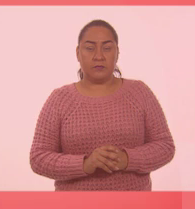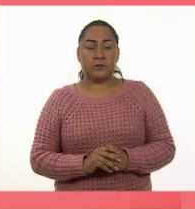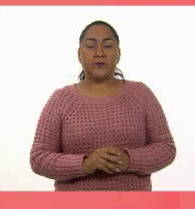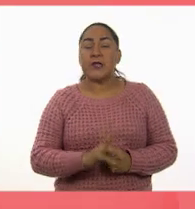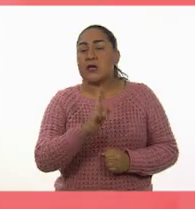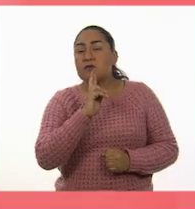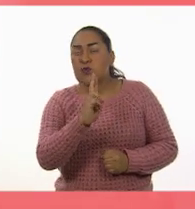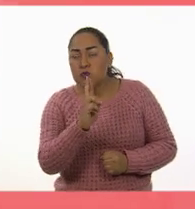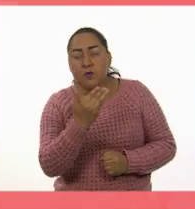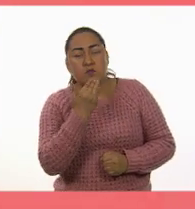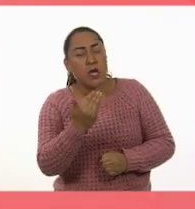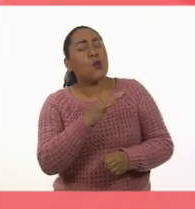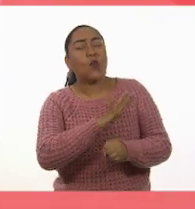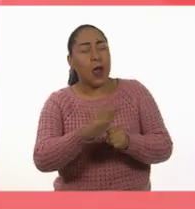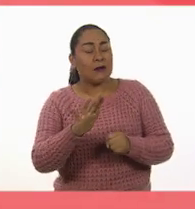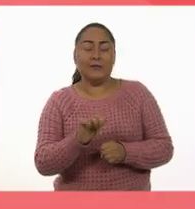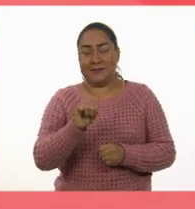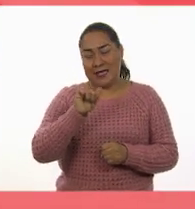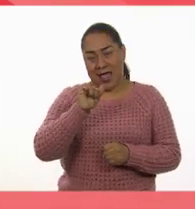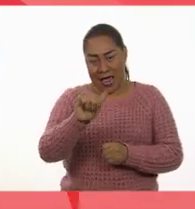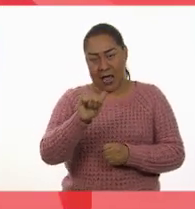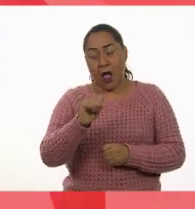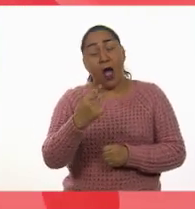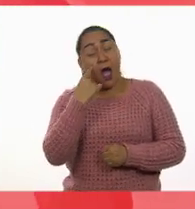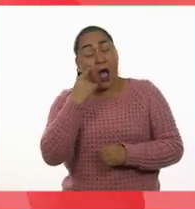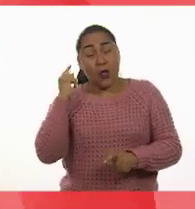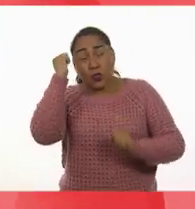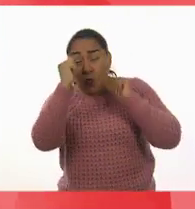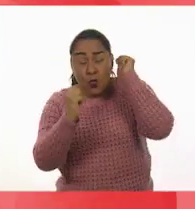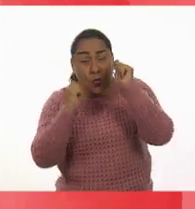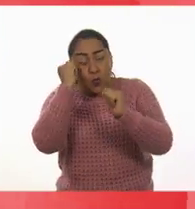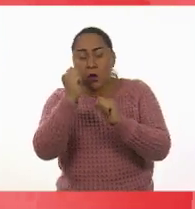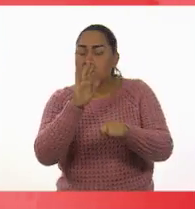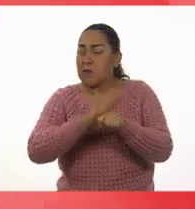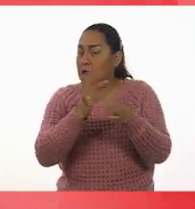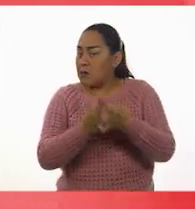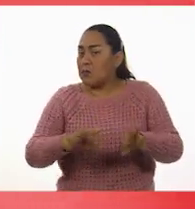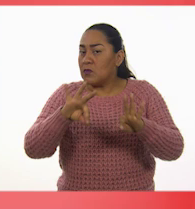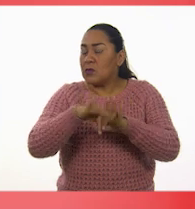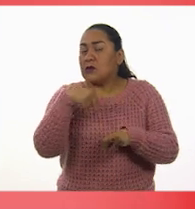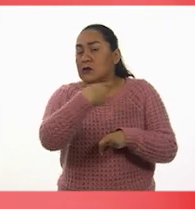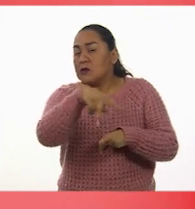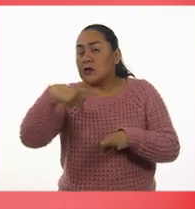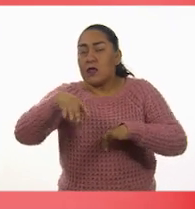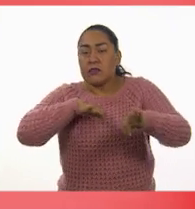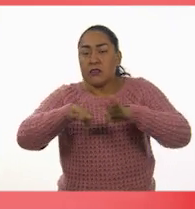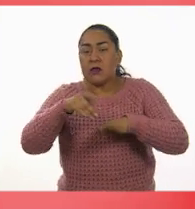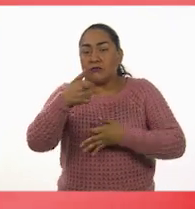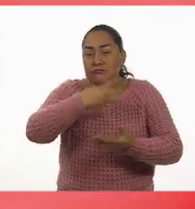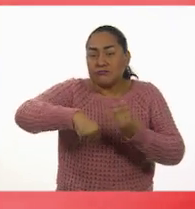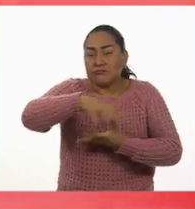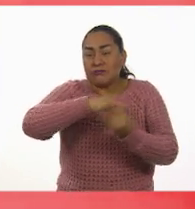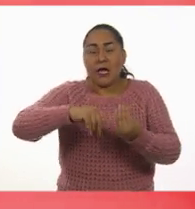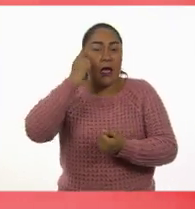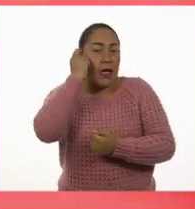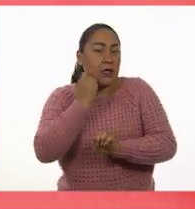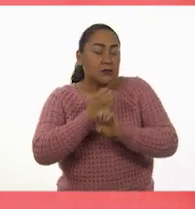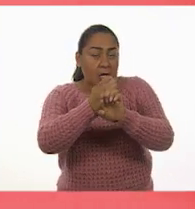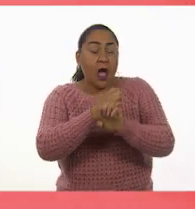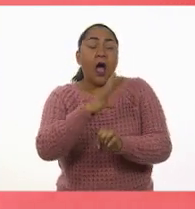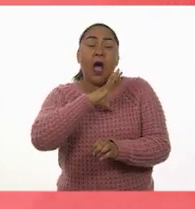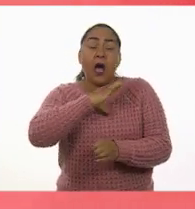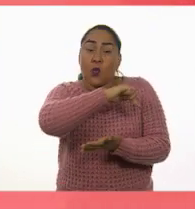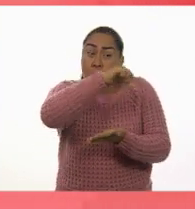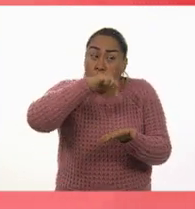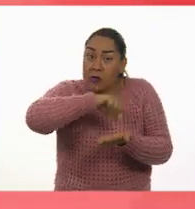La respuesta correcta es A. El turismo representa la principal actividad económica de Guerrero, con centros